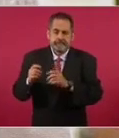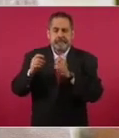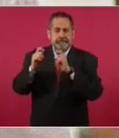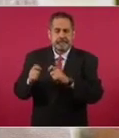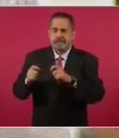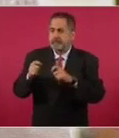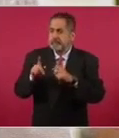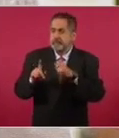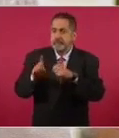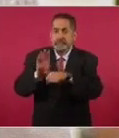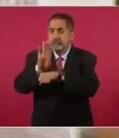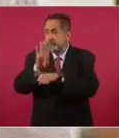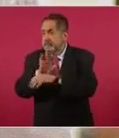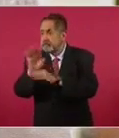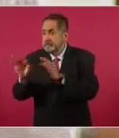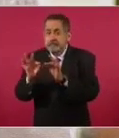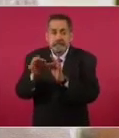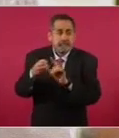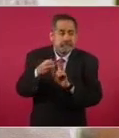las cosas allá.